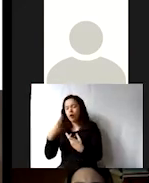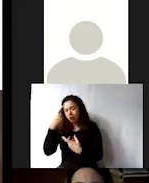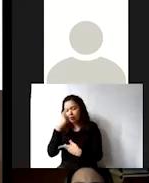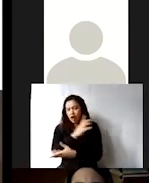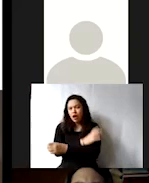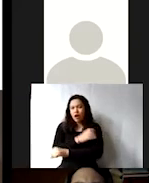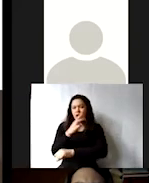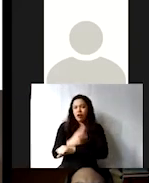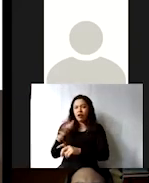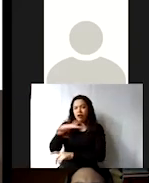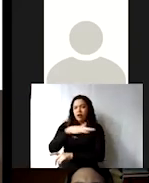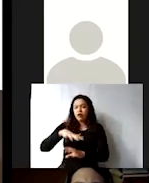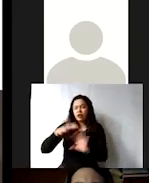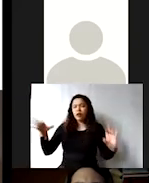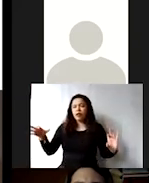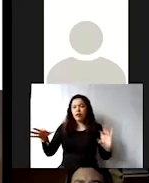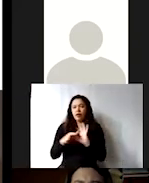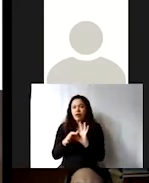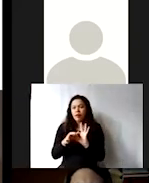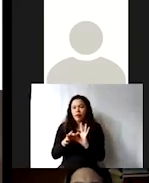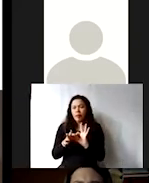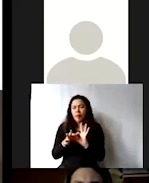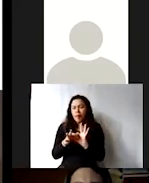esta situación